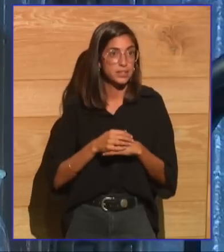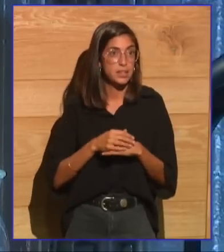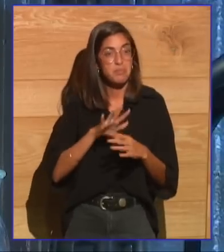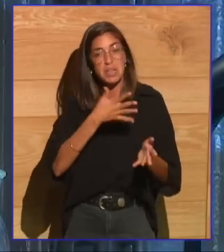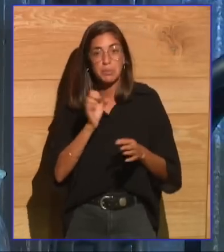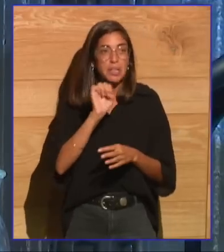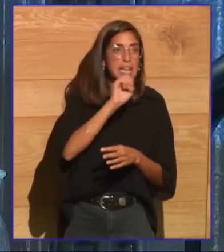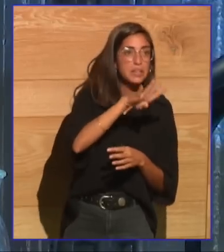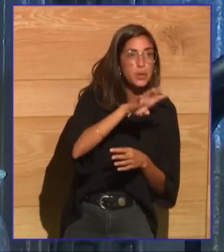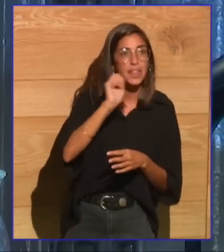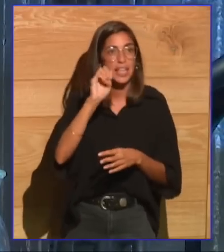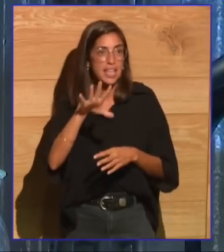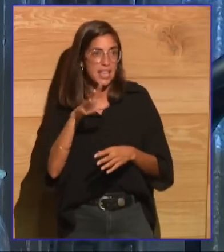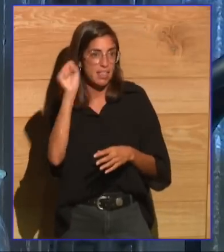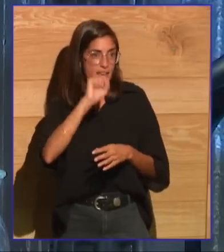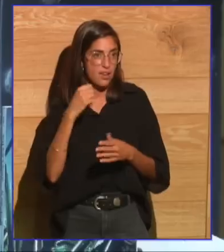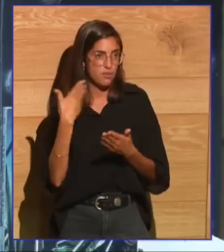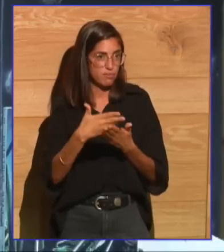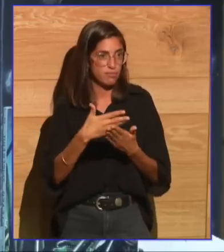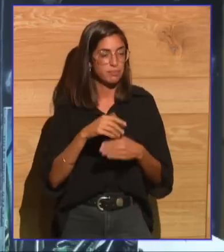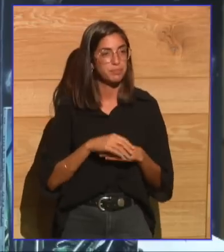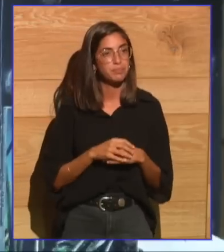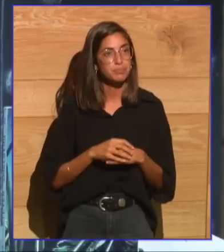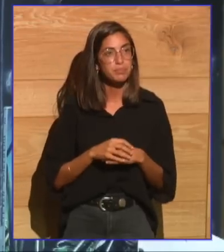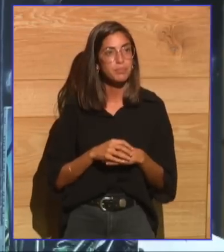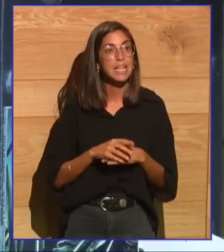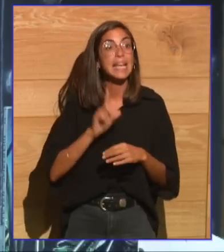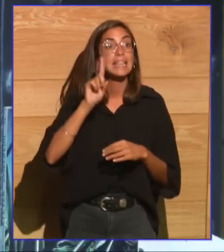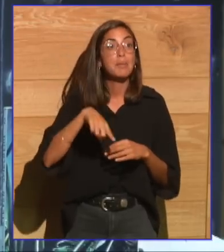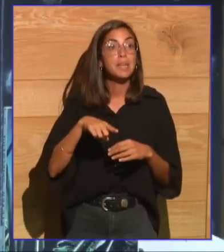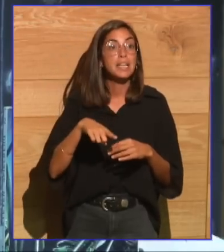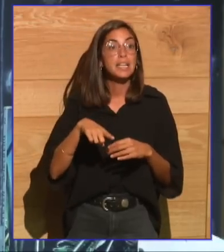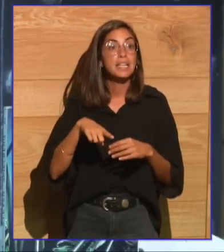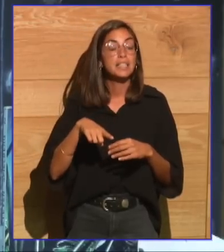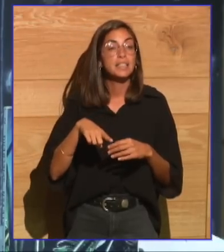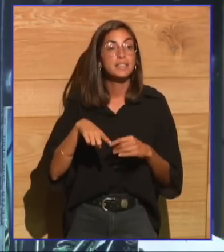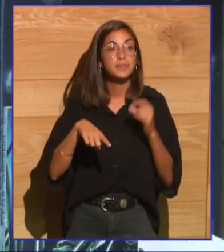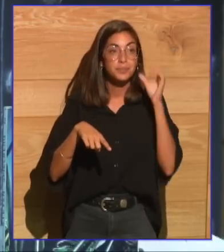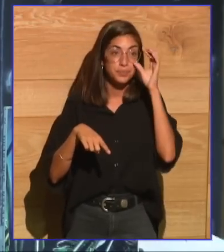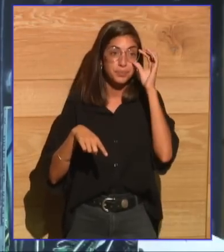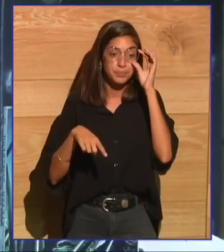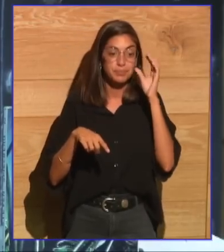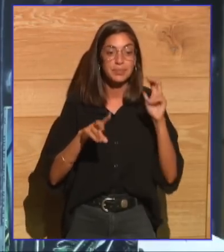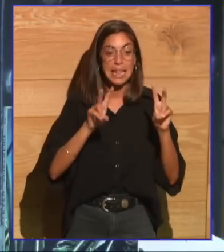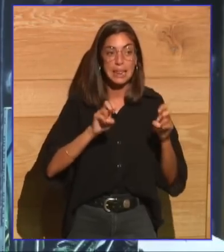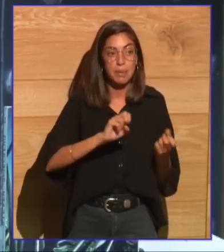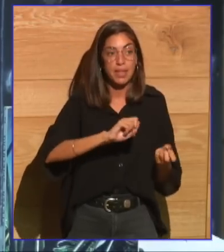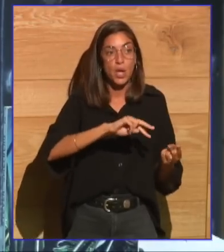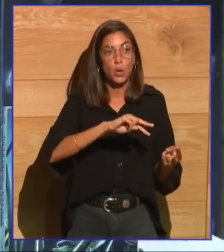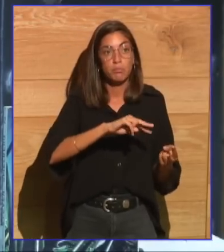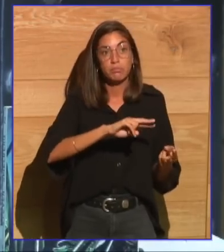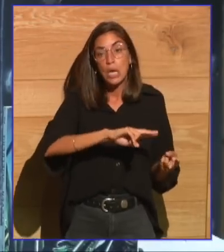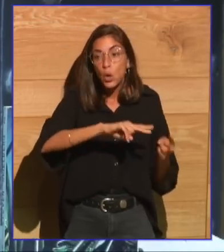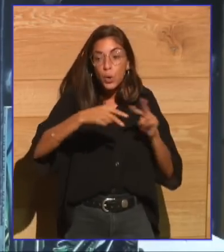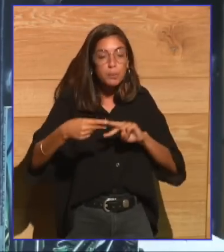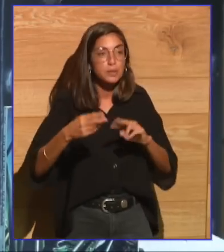consiguió de dominarla siempre con las famosas aún se tiene con la famosa un sentido de conversión que es lo que habría que hacer los habría que medir las taquillas